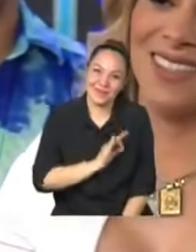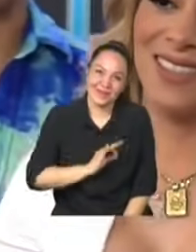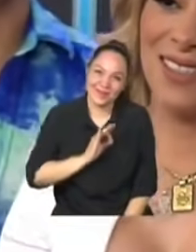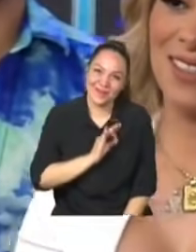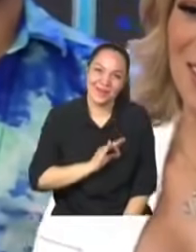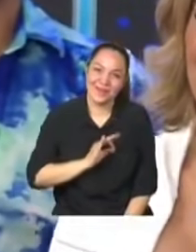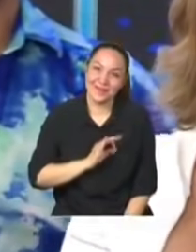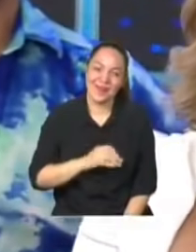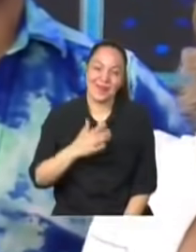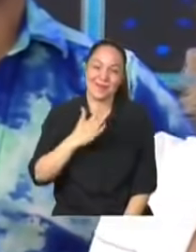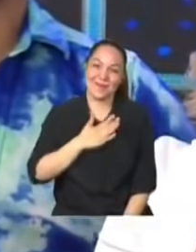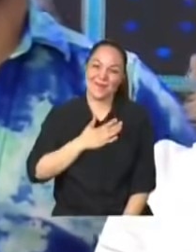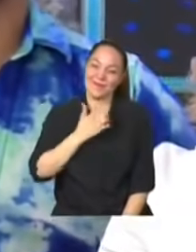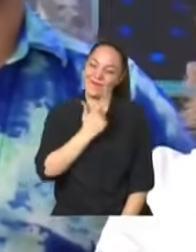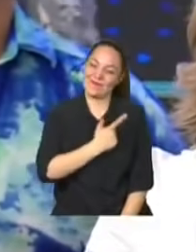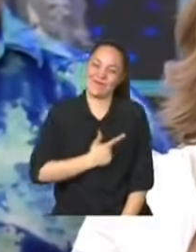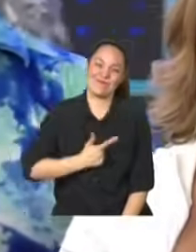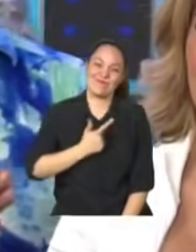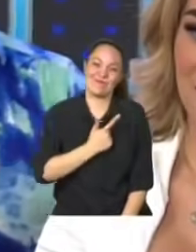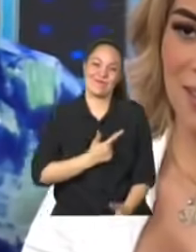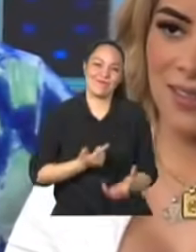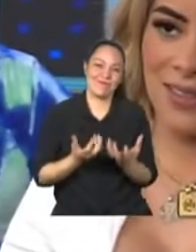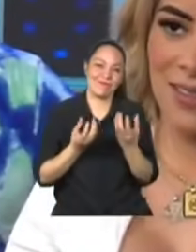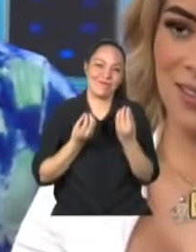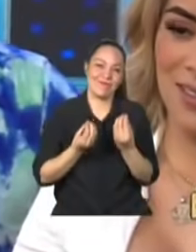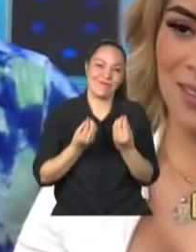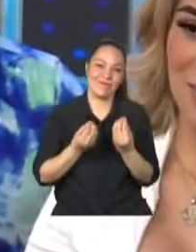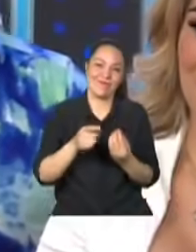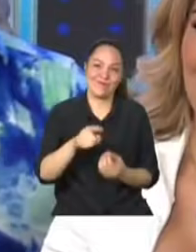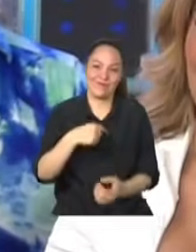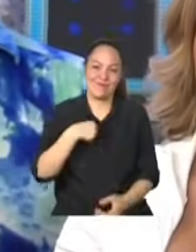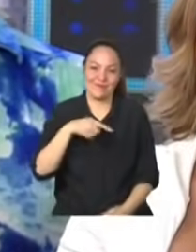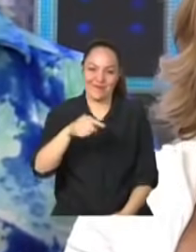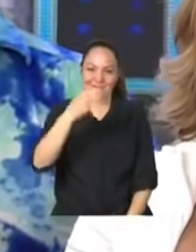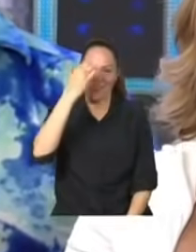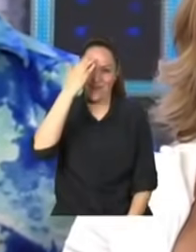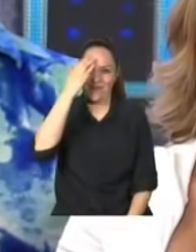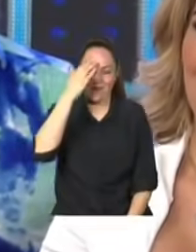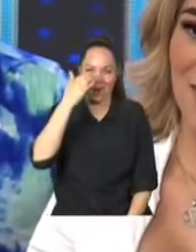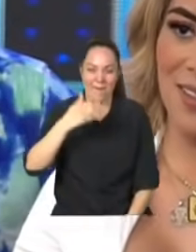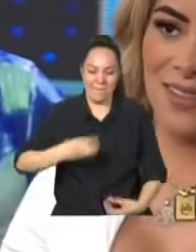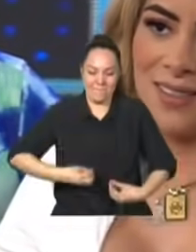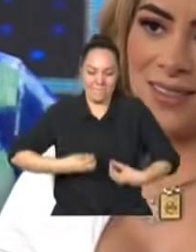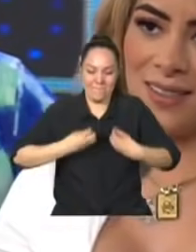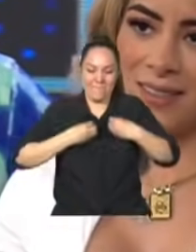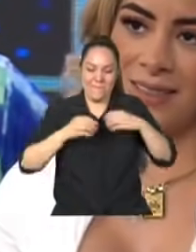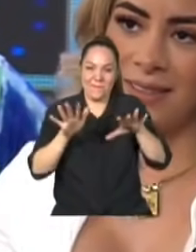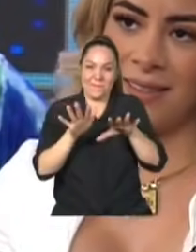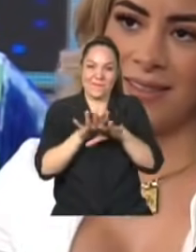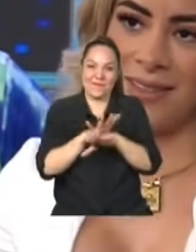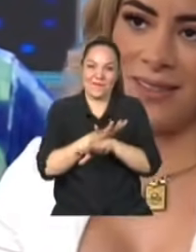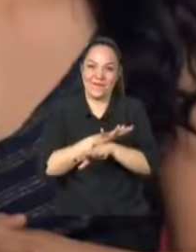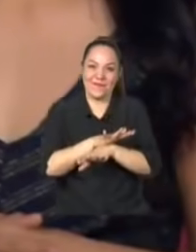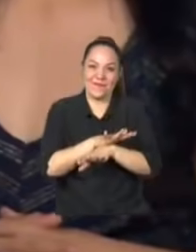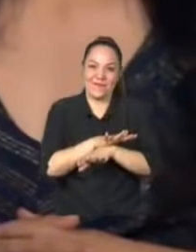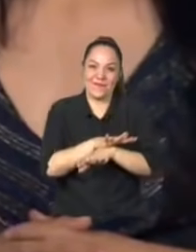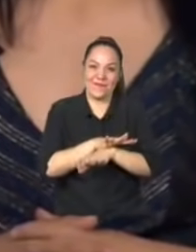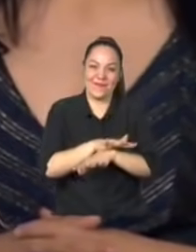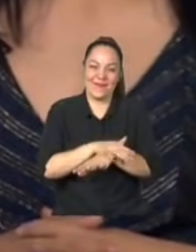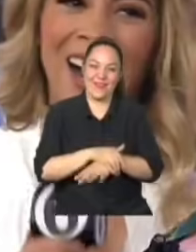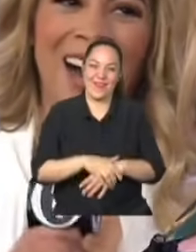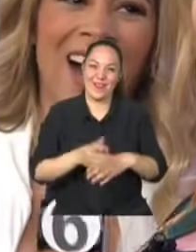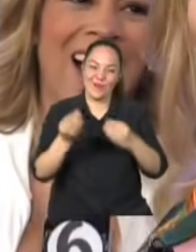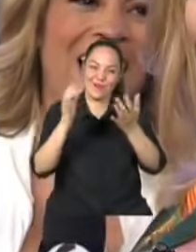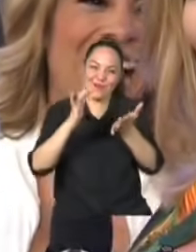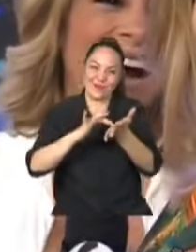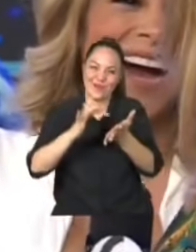Para mí es un placer, desde que yo la conocí a usted, mi vida cambió porque he ido muchas veces a su restaurante. Gracias por